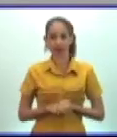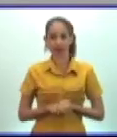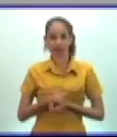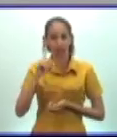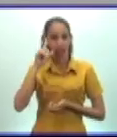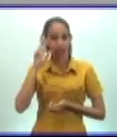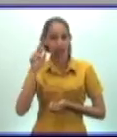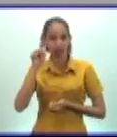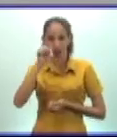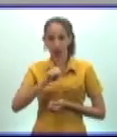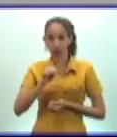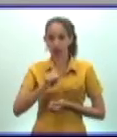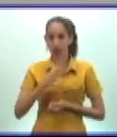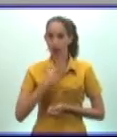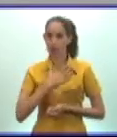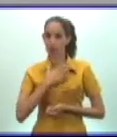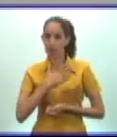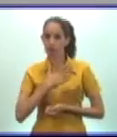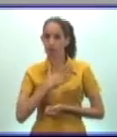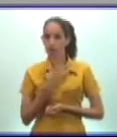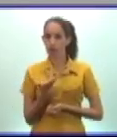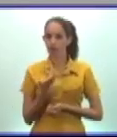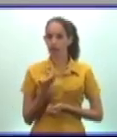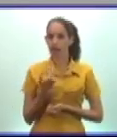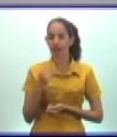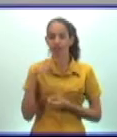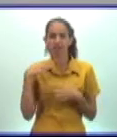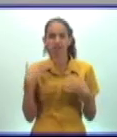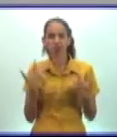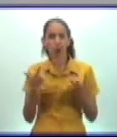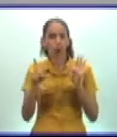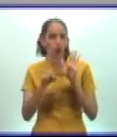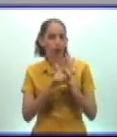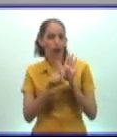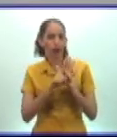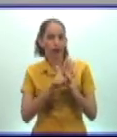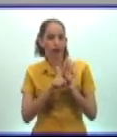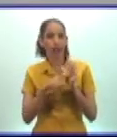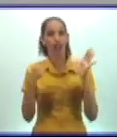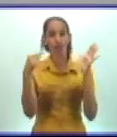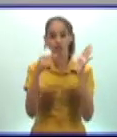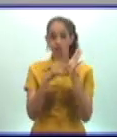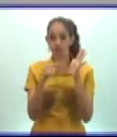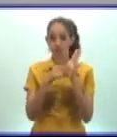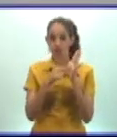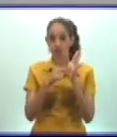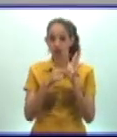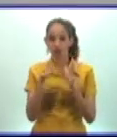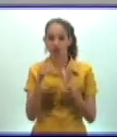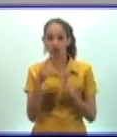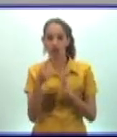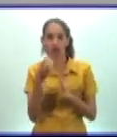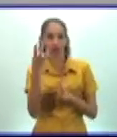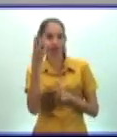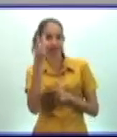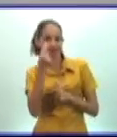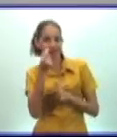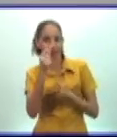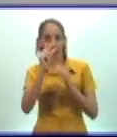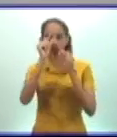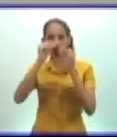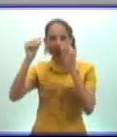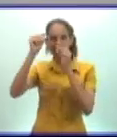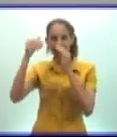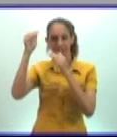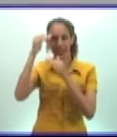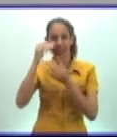Recordemos ahora algunas propiedades de la potencia. Productos de potencia de igual base y exponentes